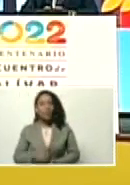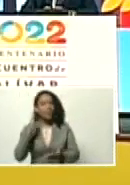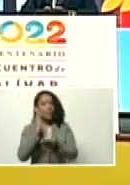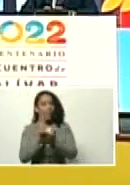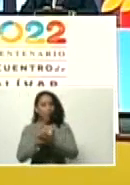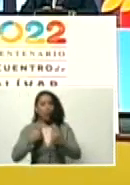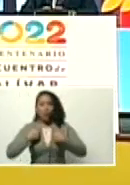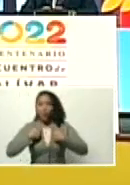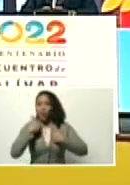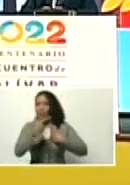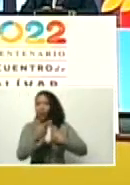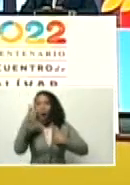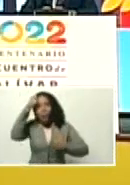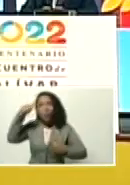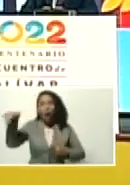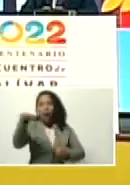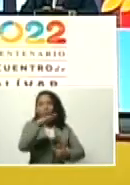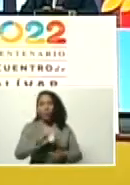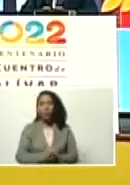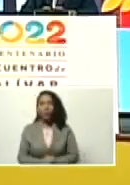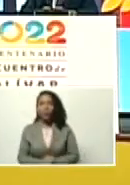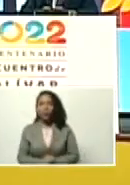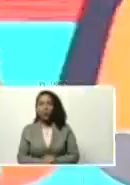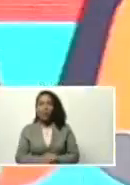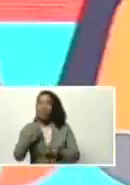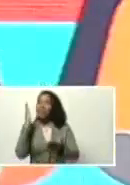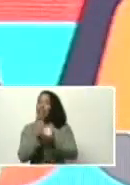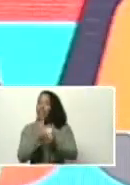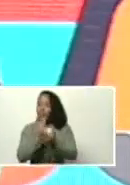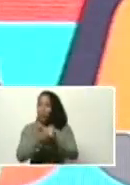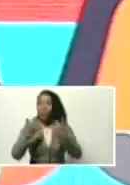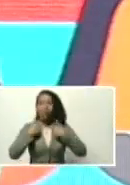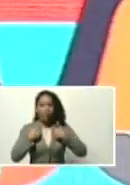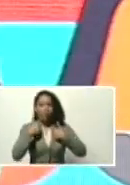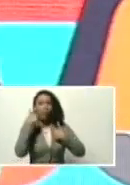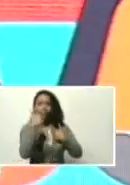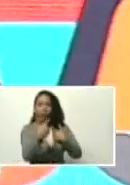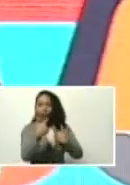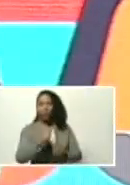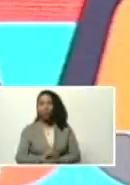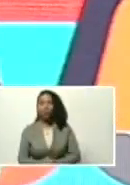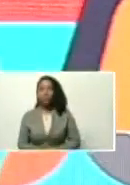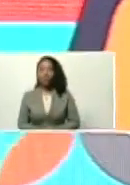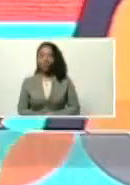digo a nuestro pueblo, siempre le digo,